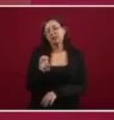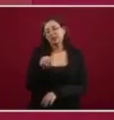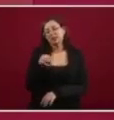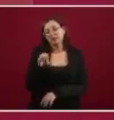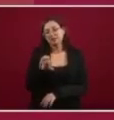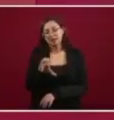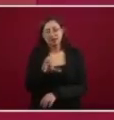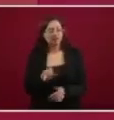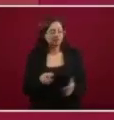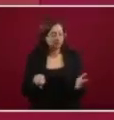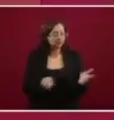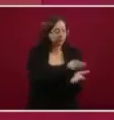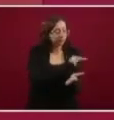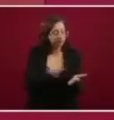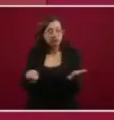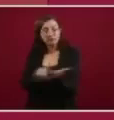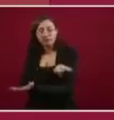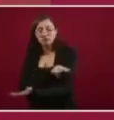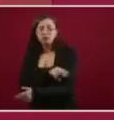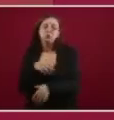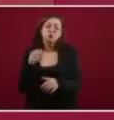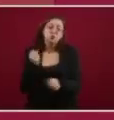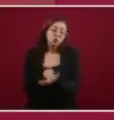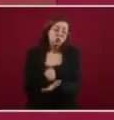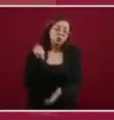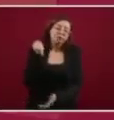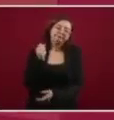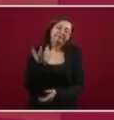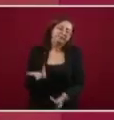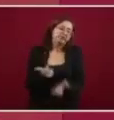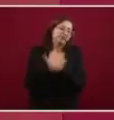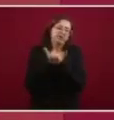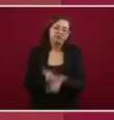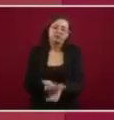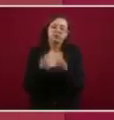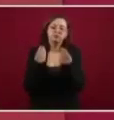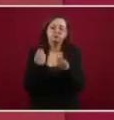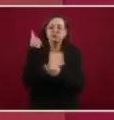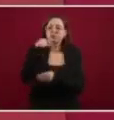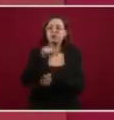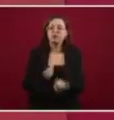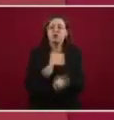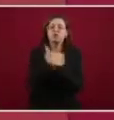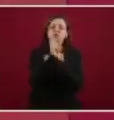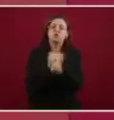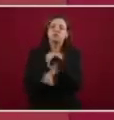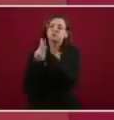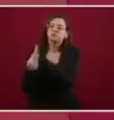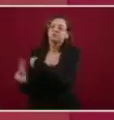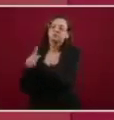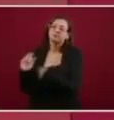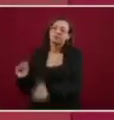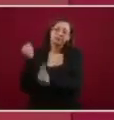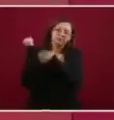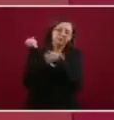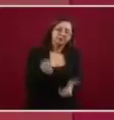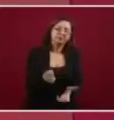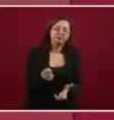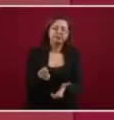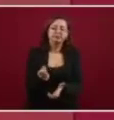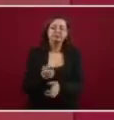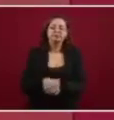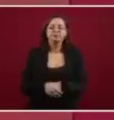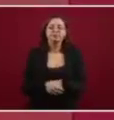esto va a ayudar mucho para que siga llegando inversión extranjera y